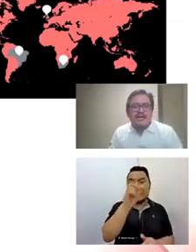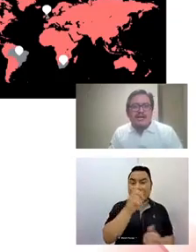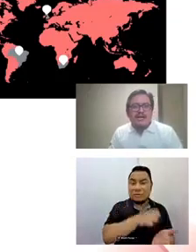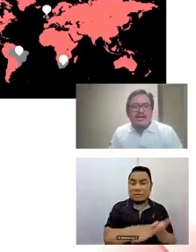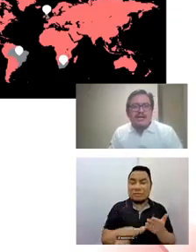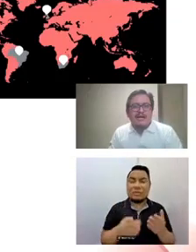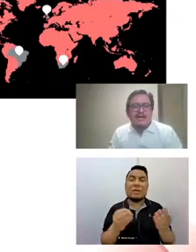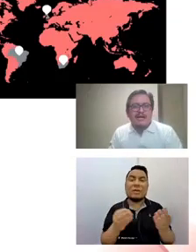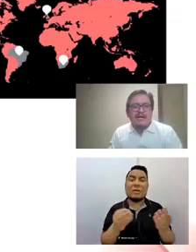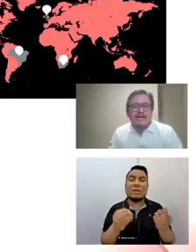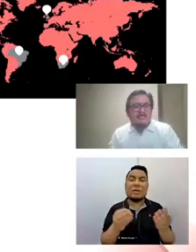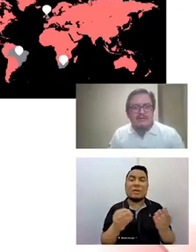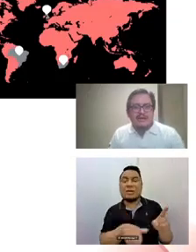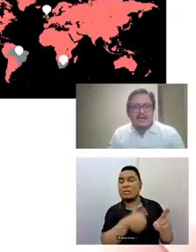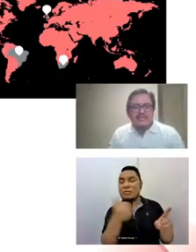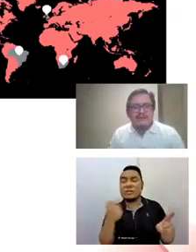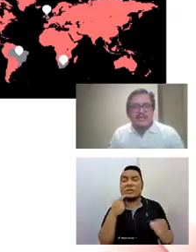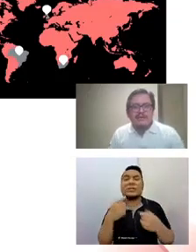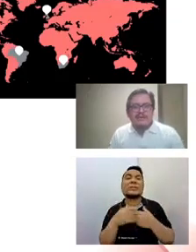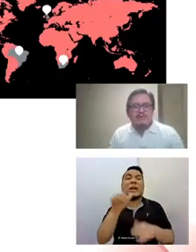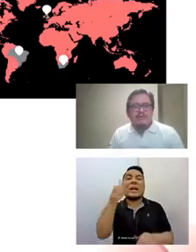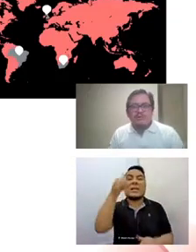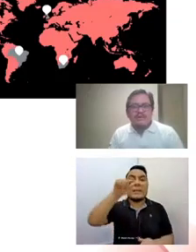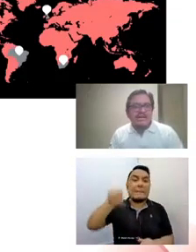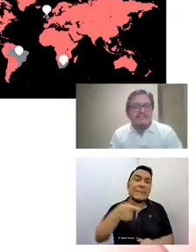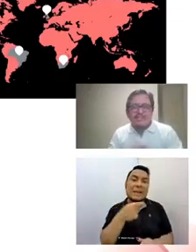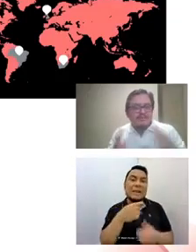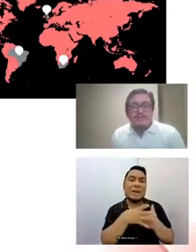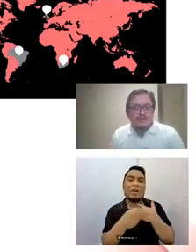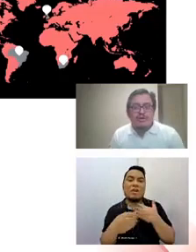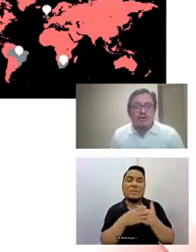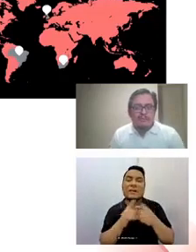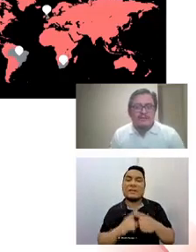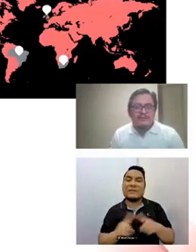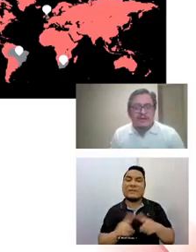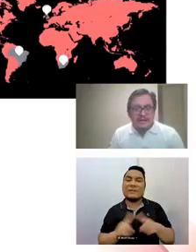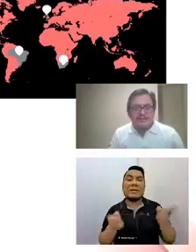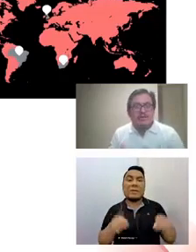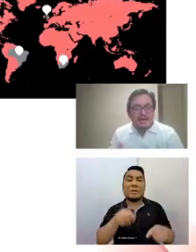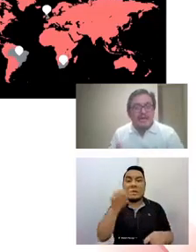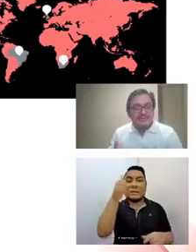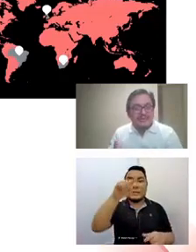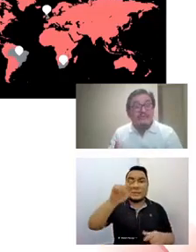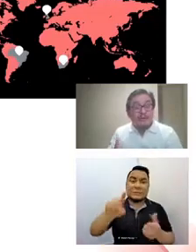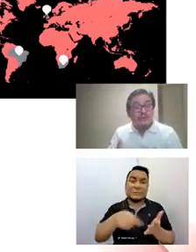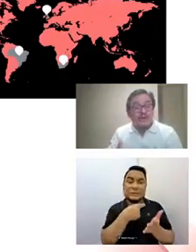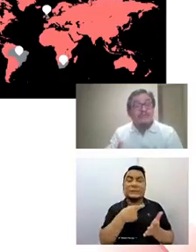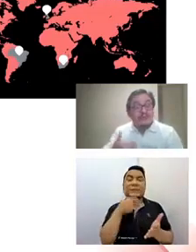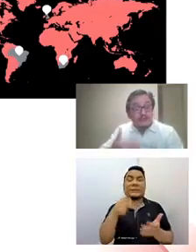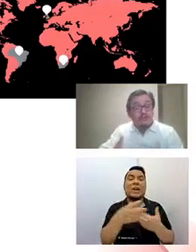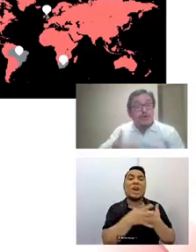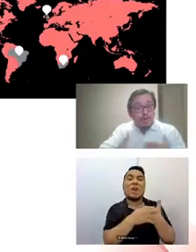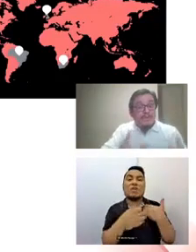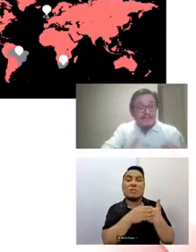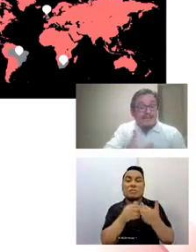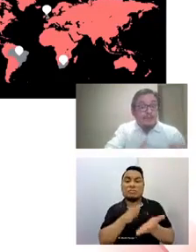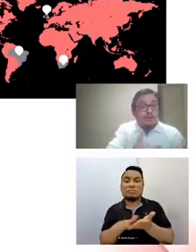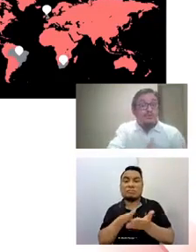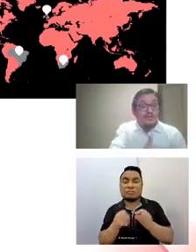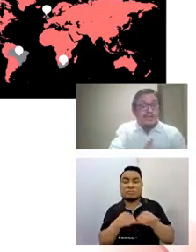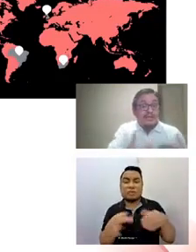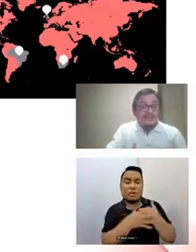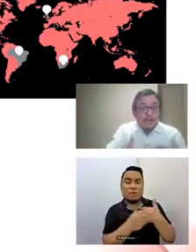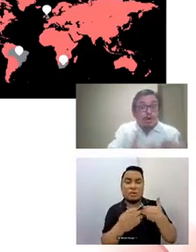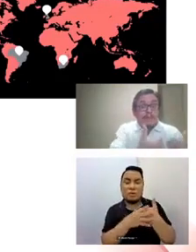es sacar 10.000 fotocopias. Es evidente que cuando tú sacas 10.000 fotocopias, que es lo que hace el virus, se fotocopia,